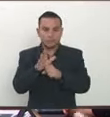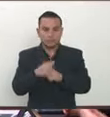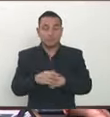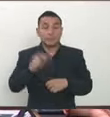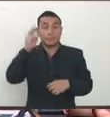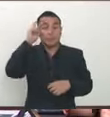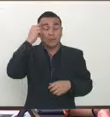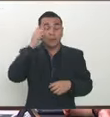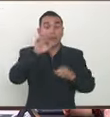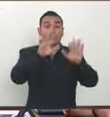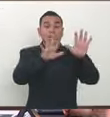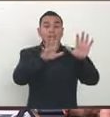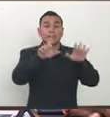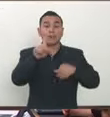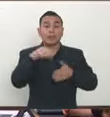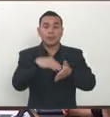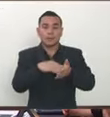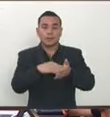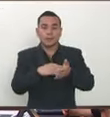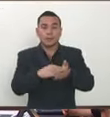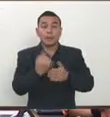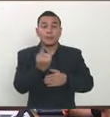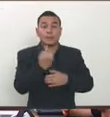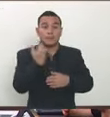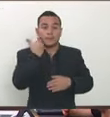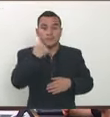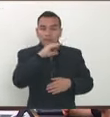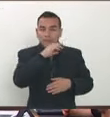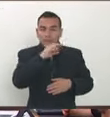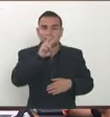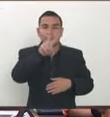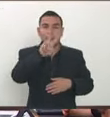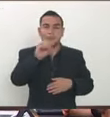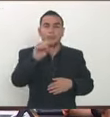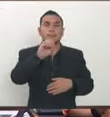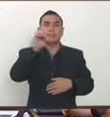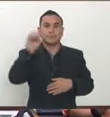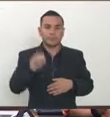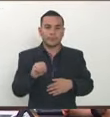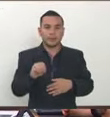11,000 pacientes, tendríamos más o menos un 20%